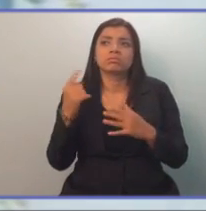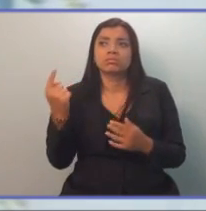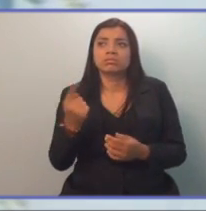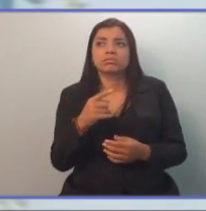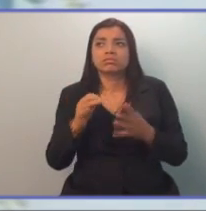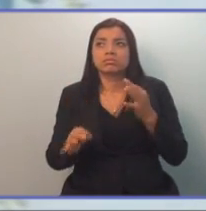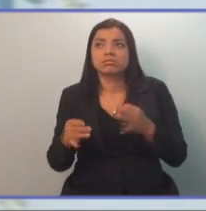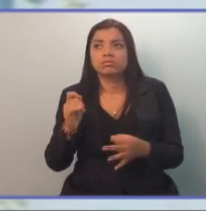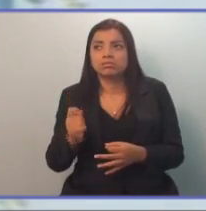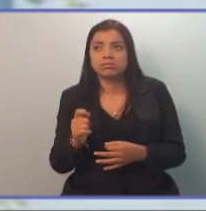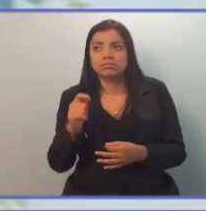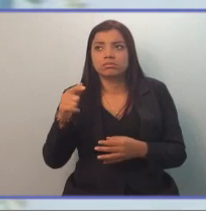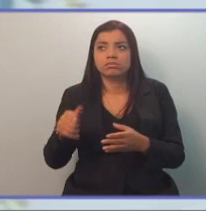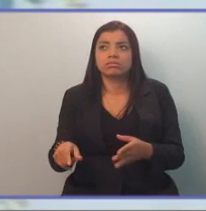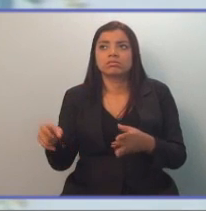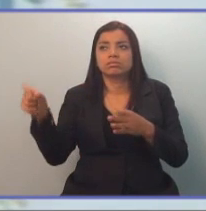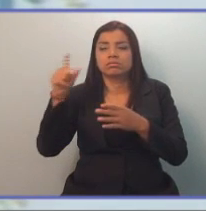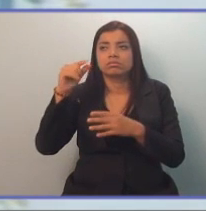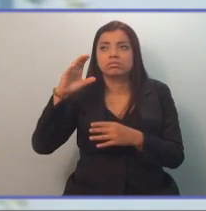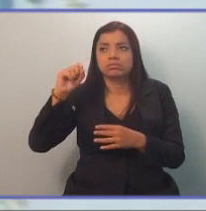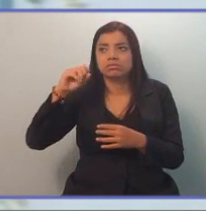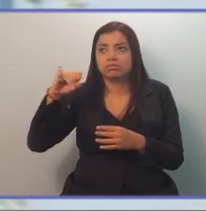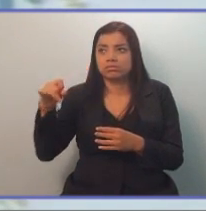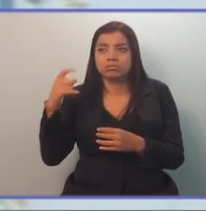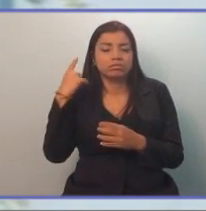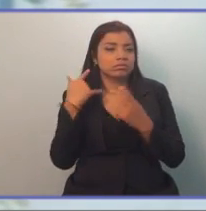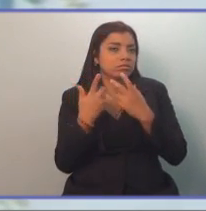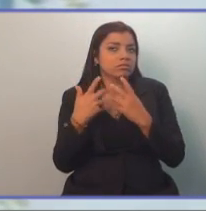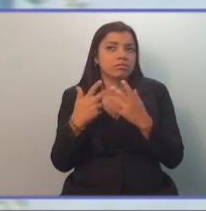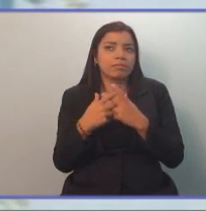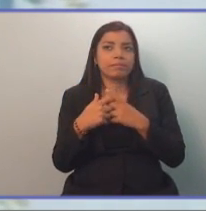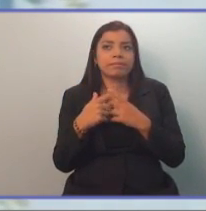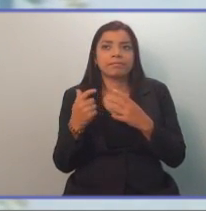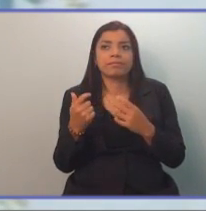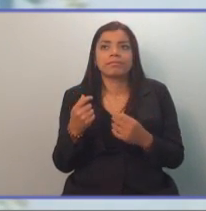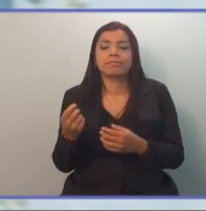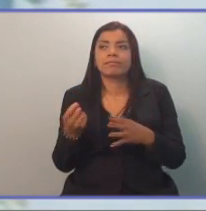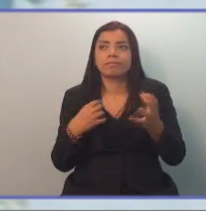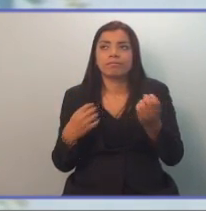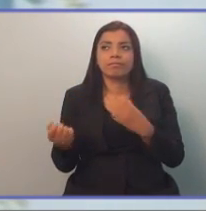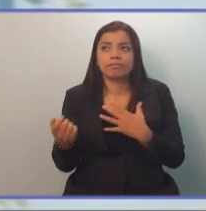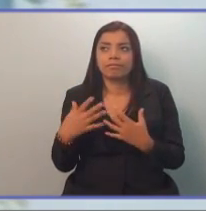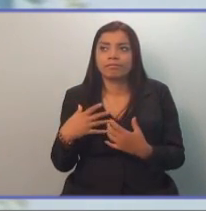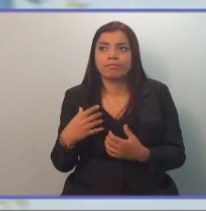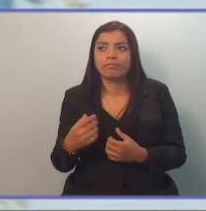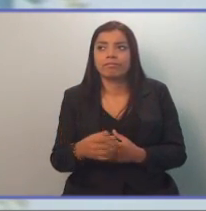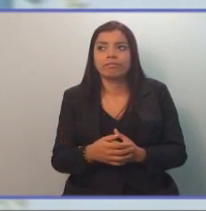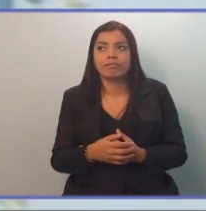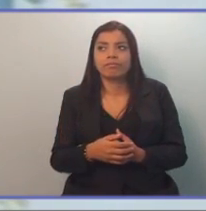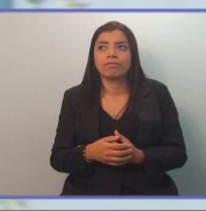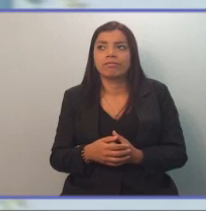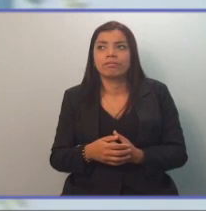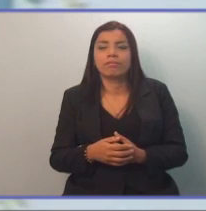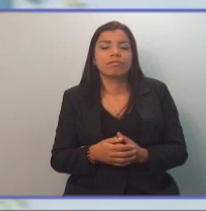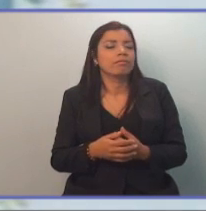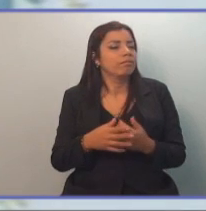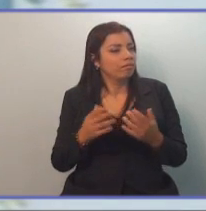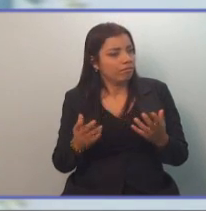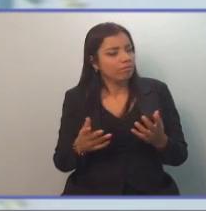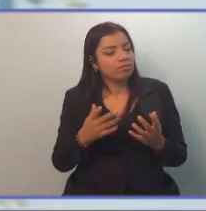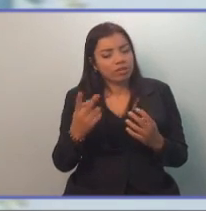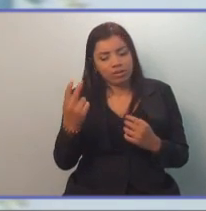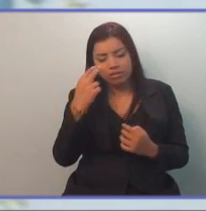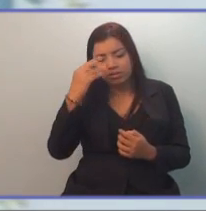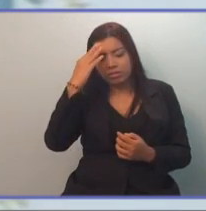personas al interno de la Corte, compañeros, un par de compañeros magistrados, que han visto mi